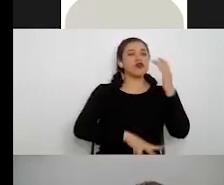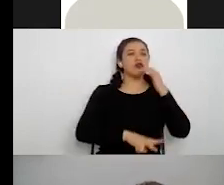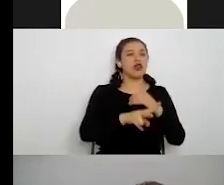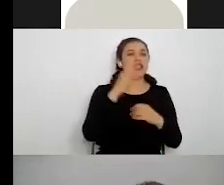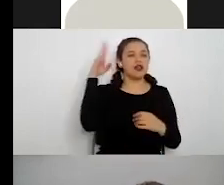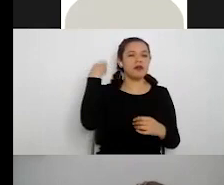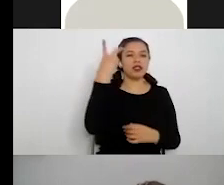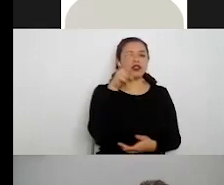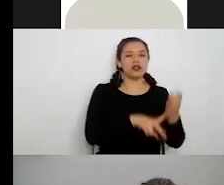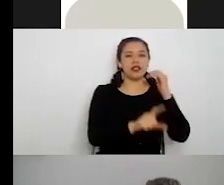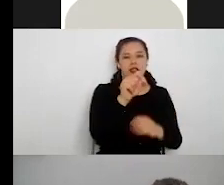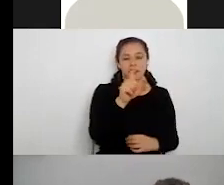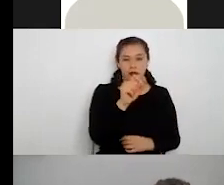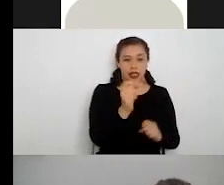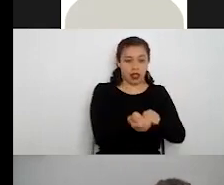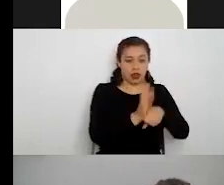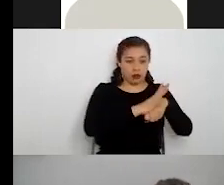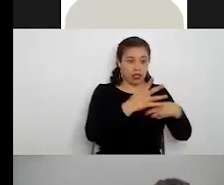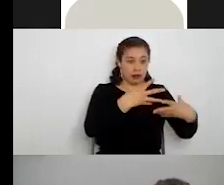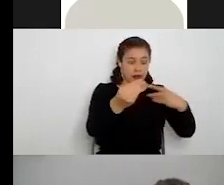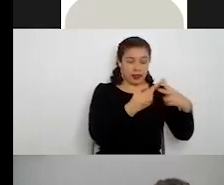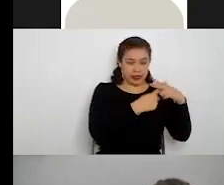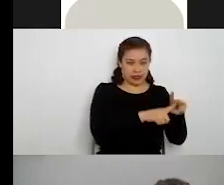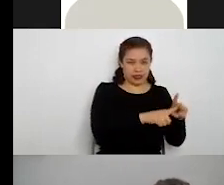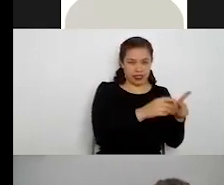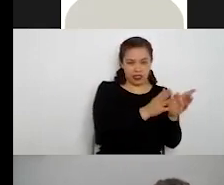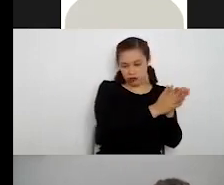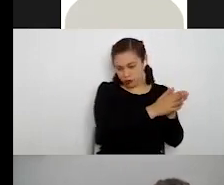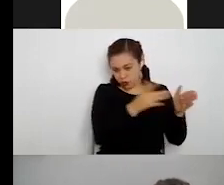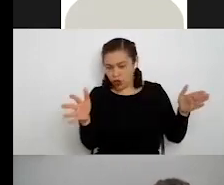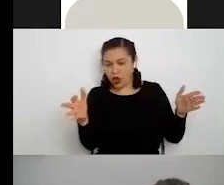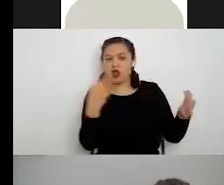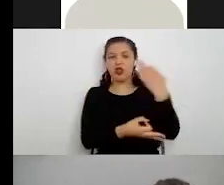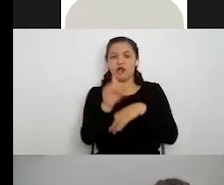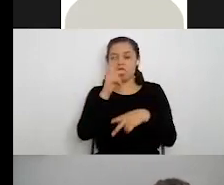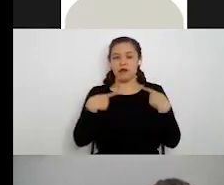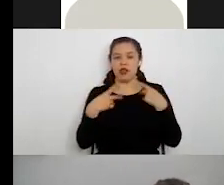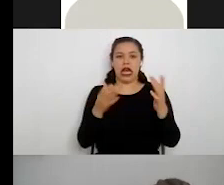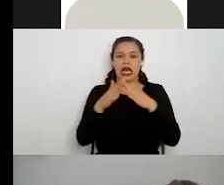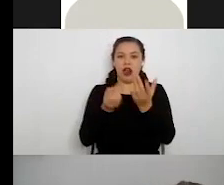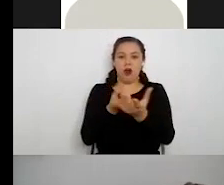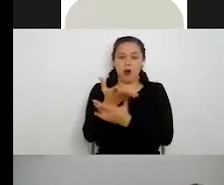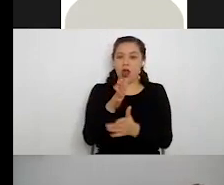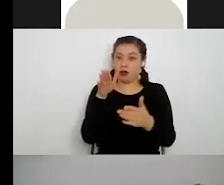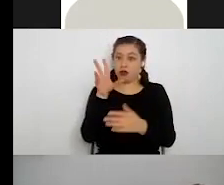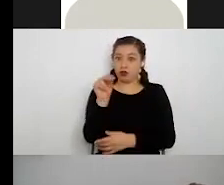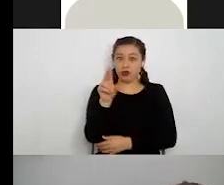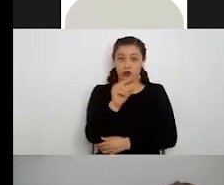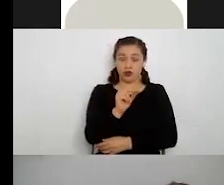COVID y decidieron que todos hicimos lo mismo, que la gente no saliera, porque no